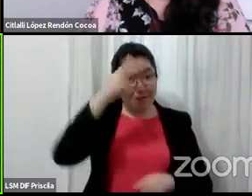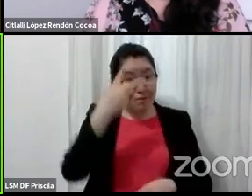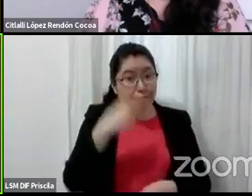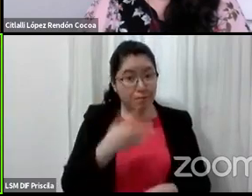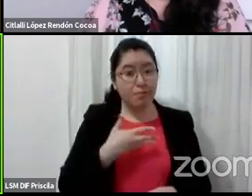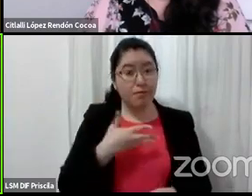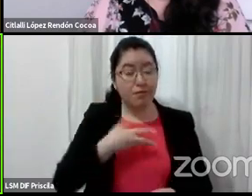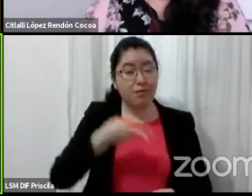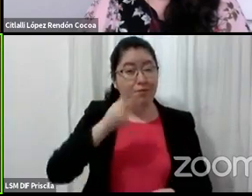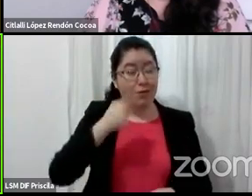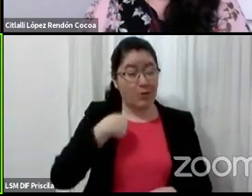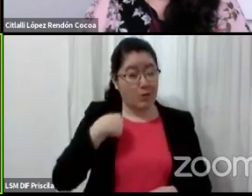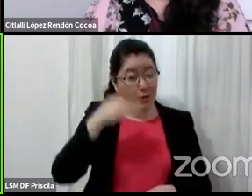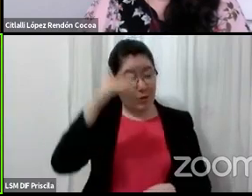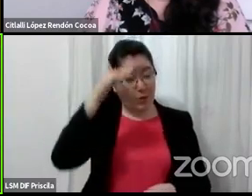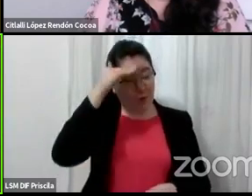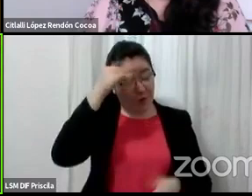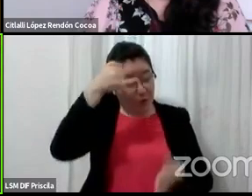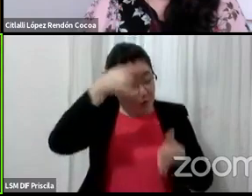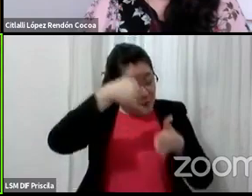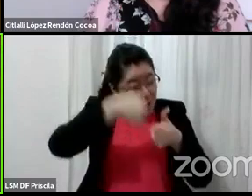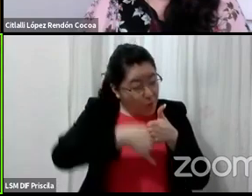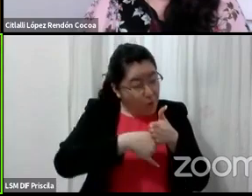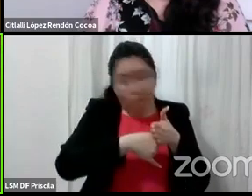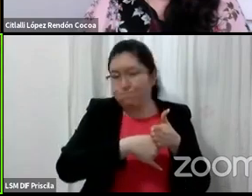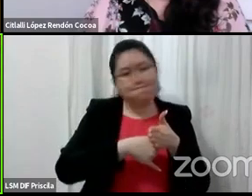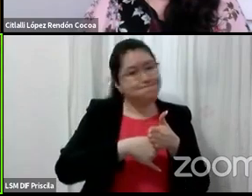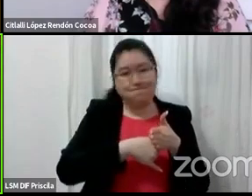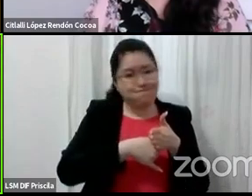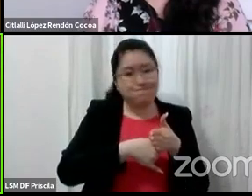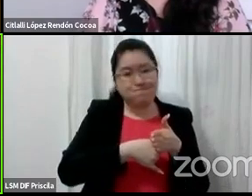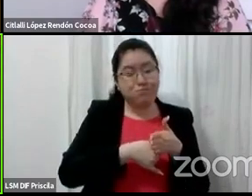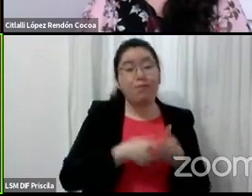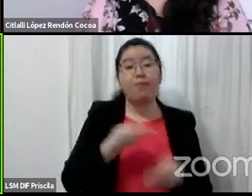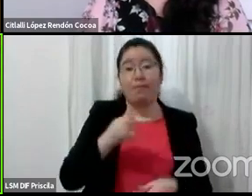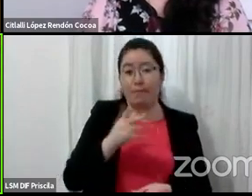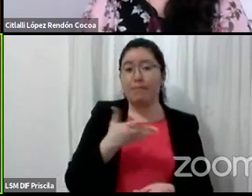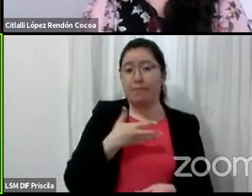como para poder también trabajar, pero sí hay una parte importante